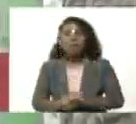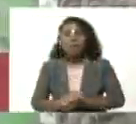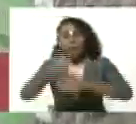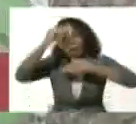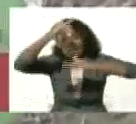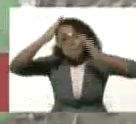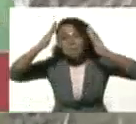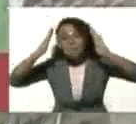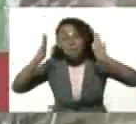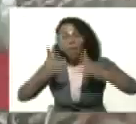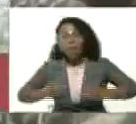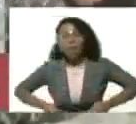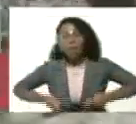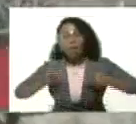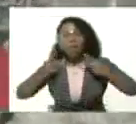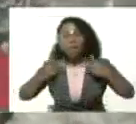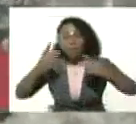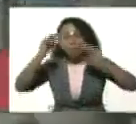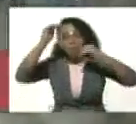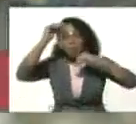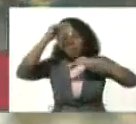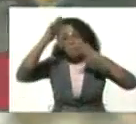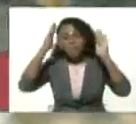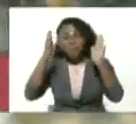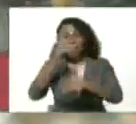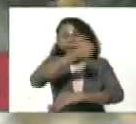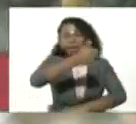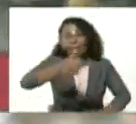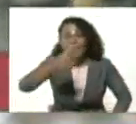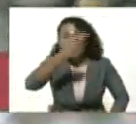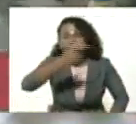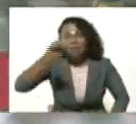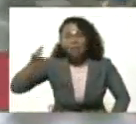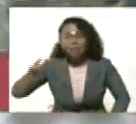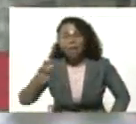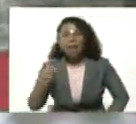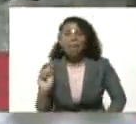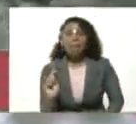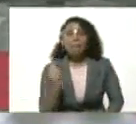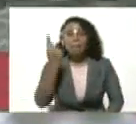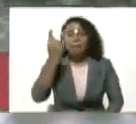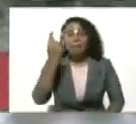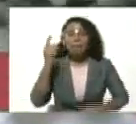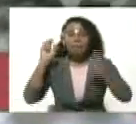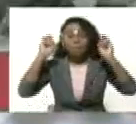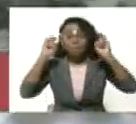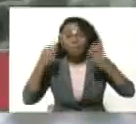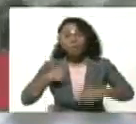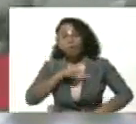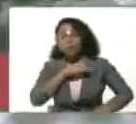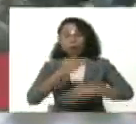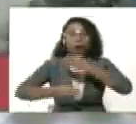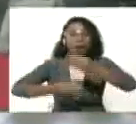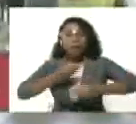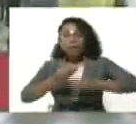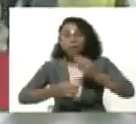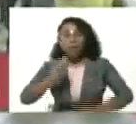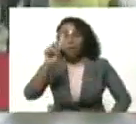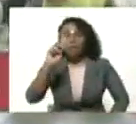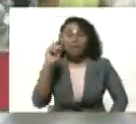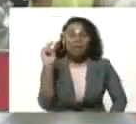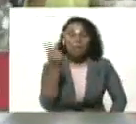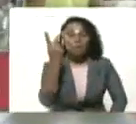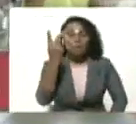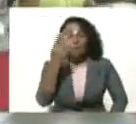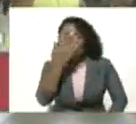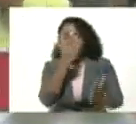atención a la vida, la atención a cada ser humano. Es la primera área que nosotros estamos abordando. Un segundo frente